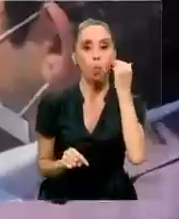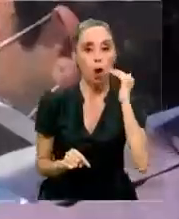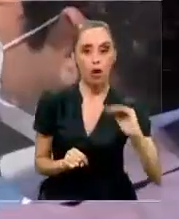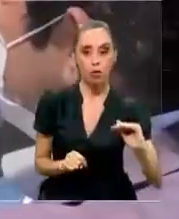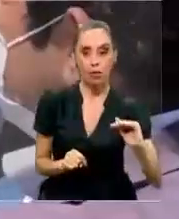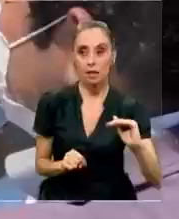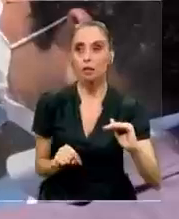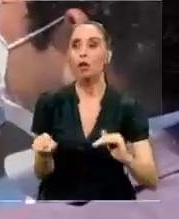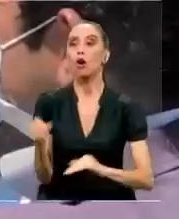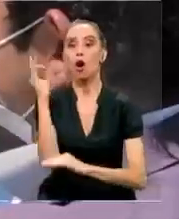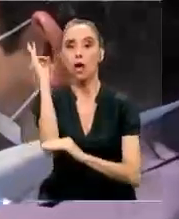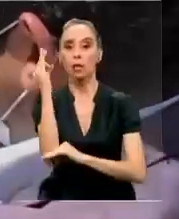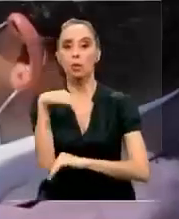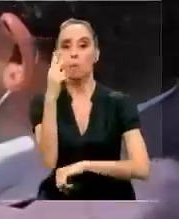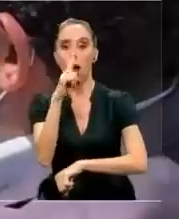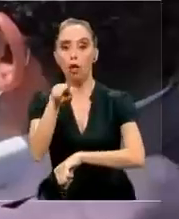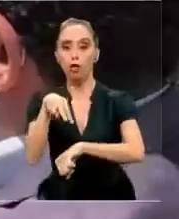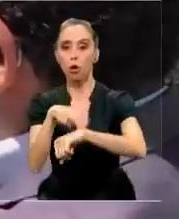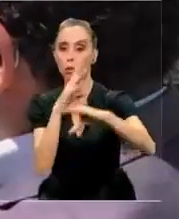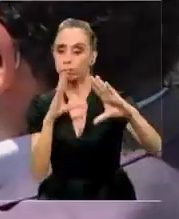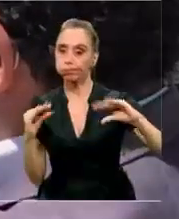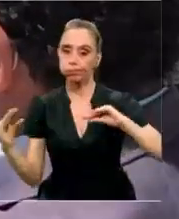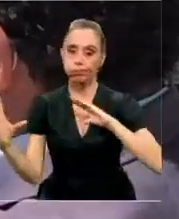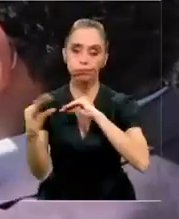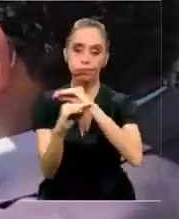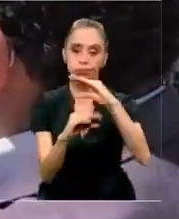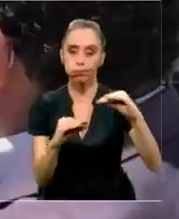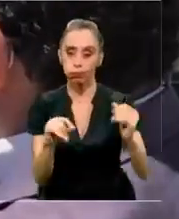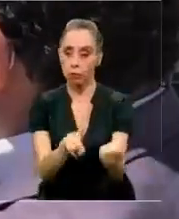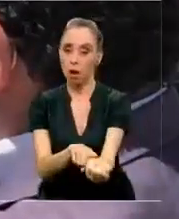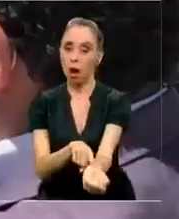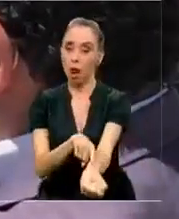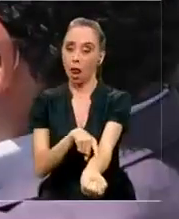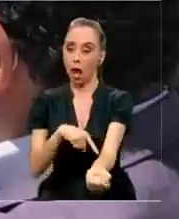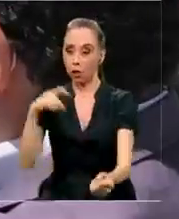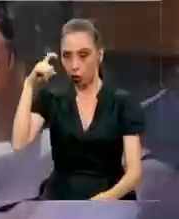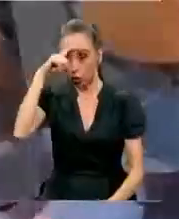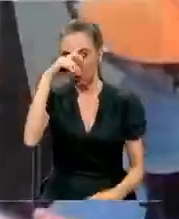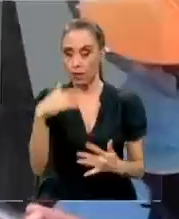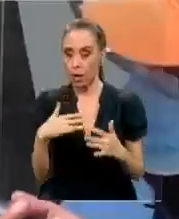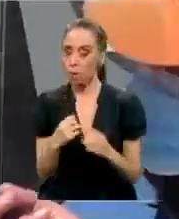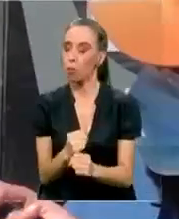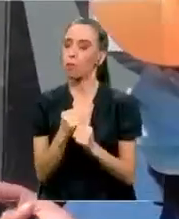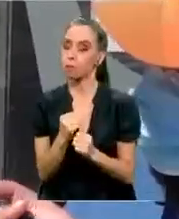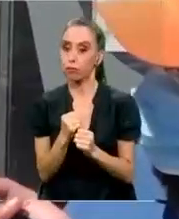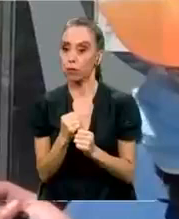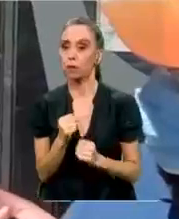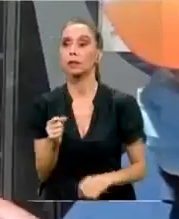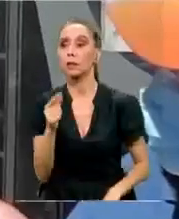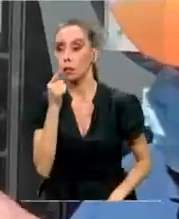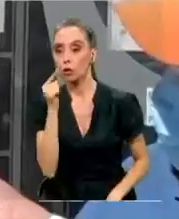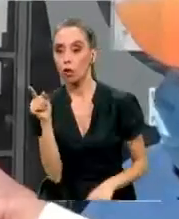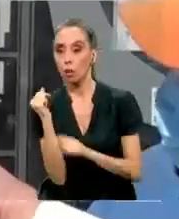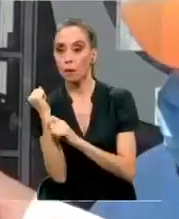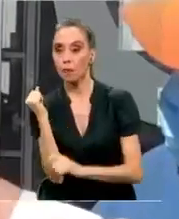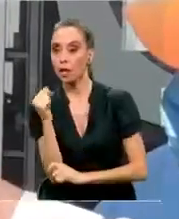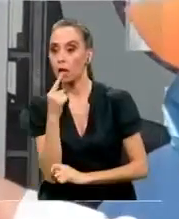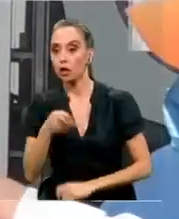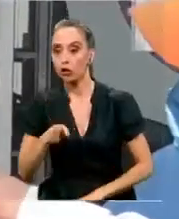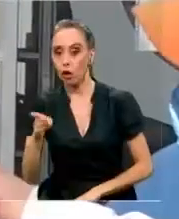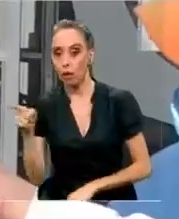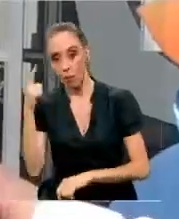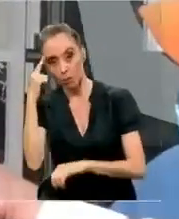fue una reunión de más de dos horas de larga compleja dura todavía contra él